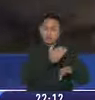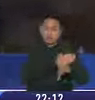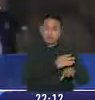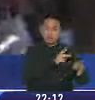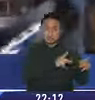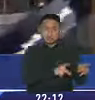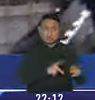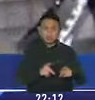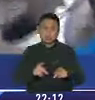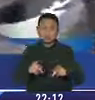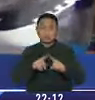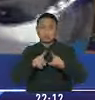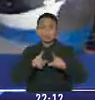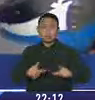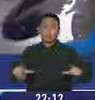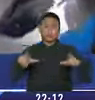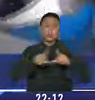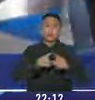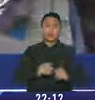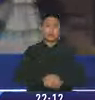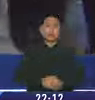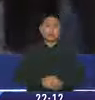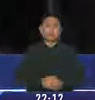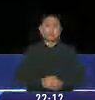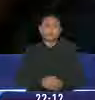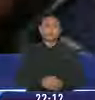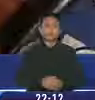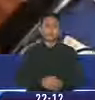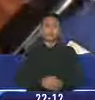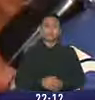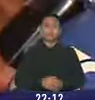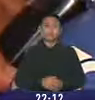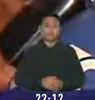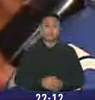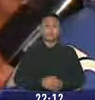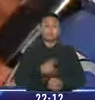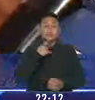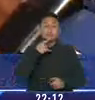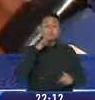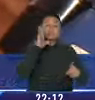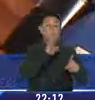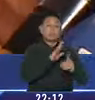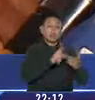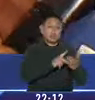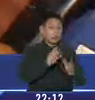operando en varios casos denunciados. Amenazan, ¿no? Que si no